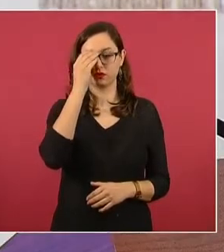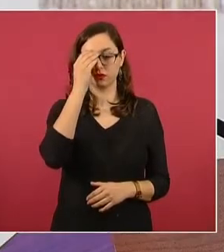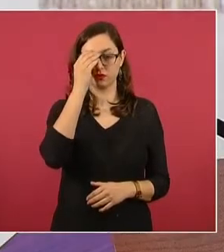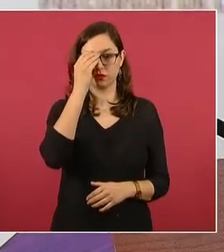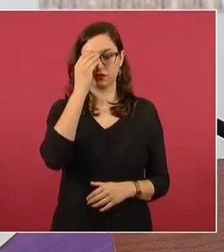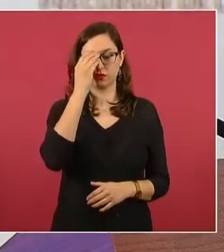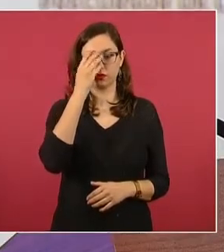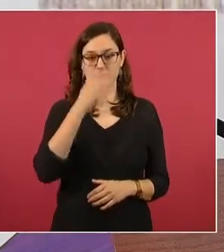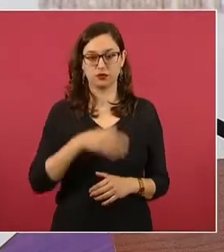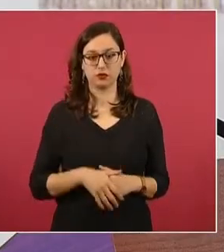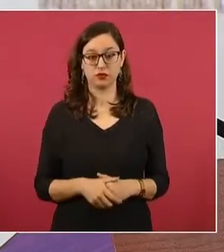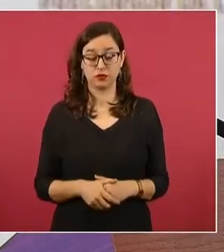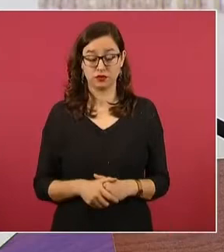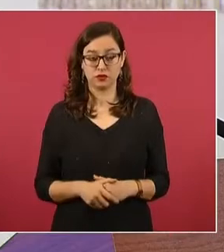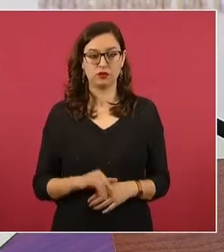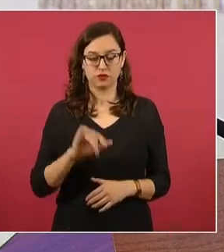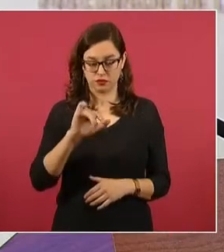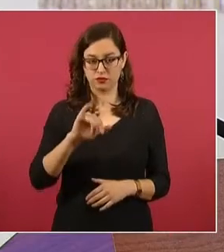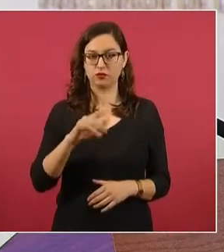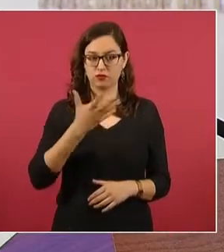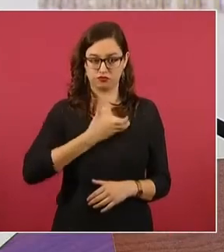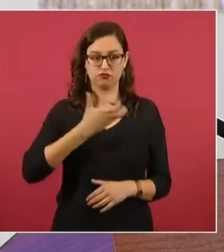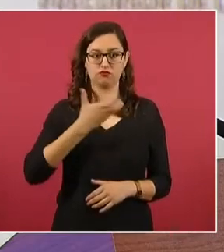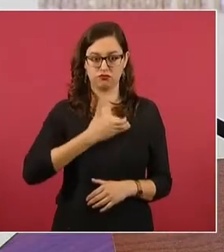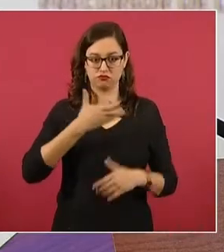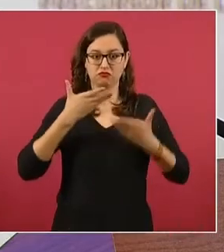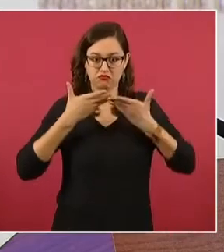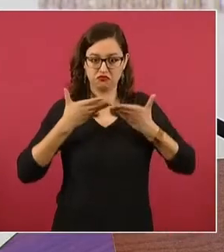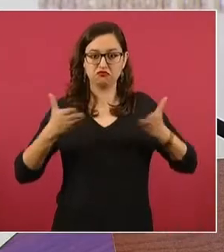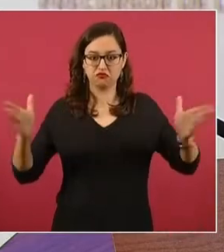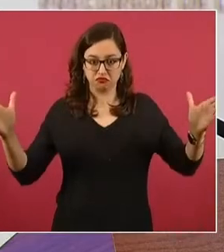Se abre la plaza, el